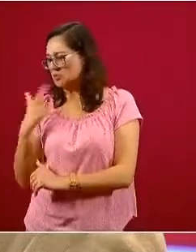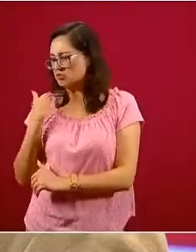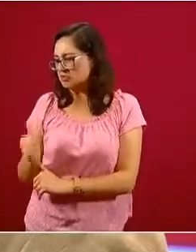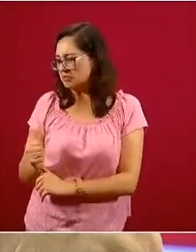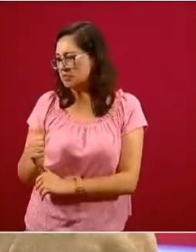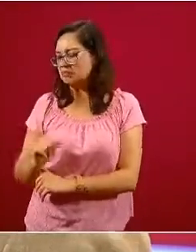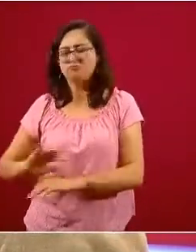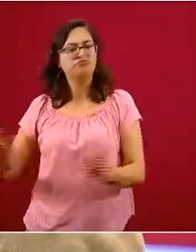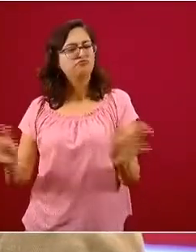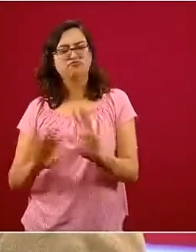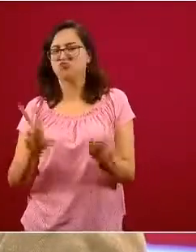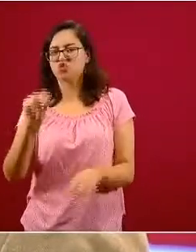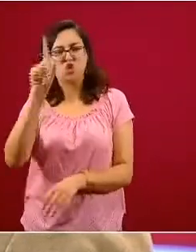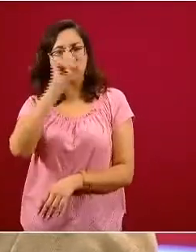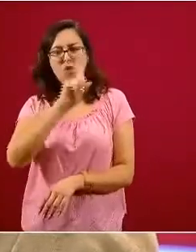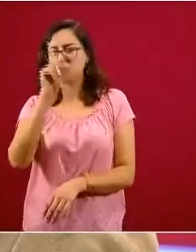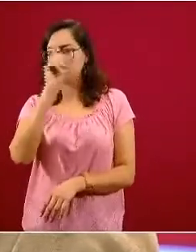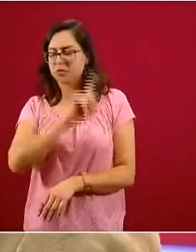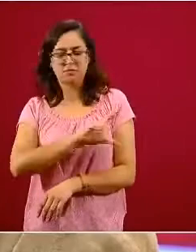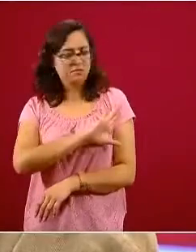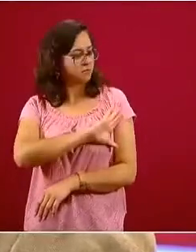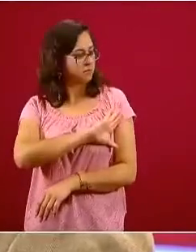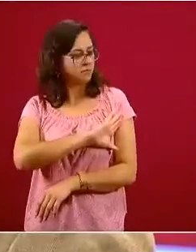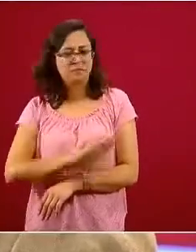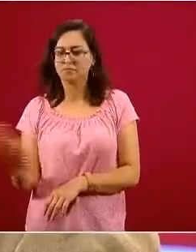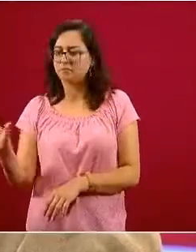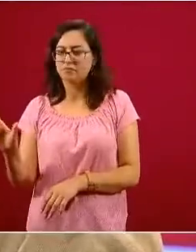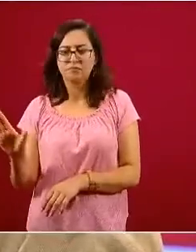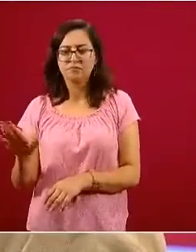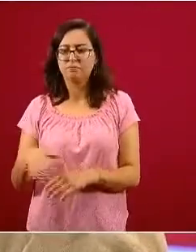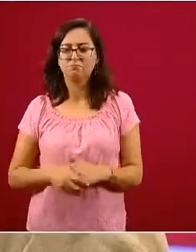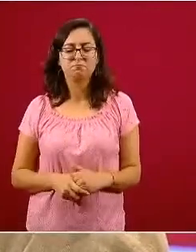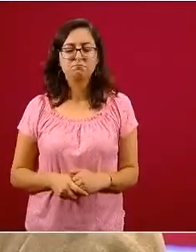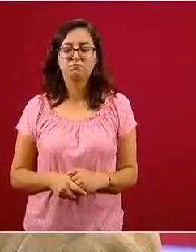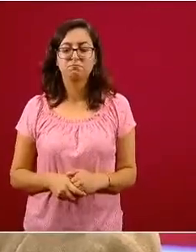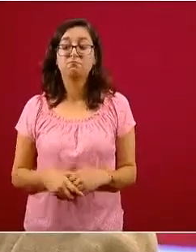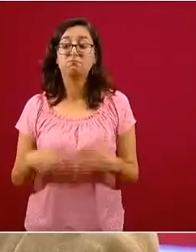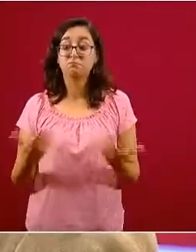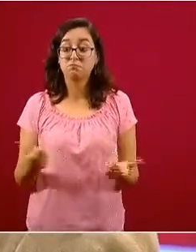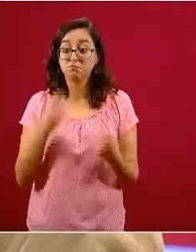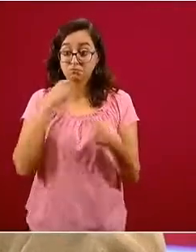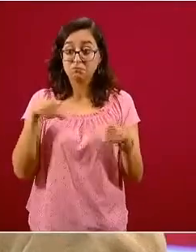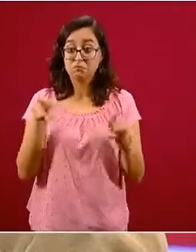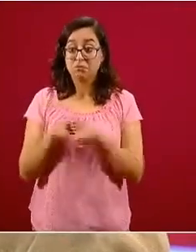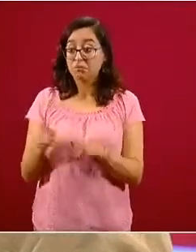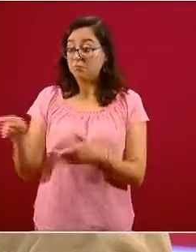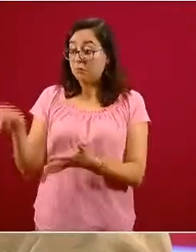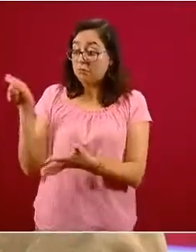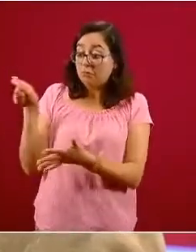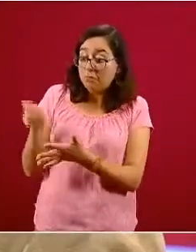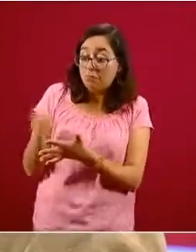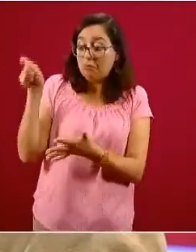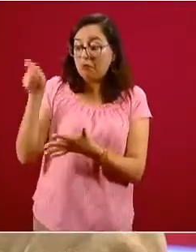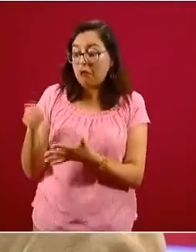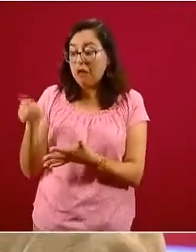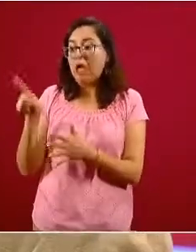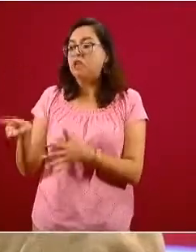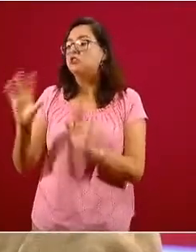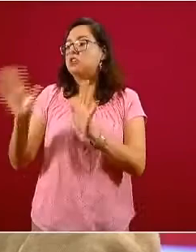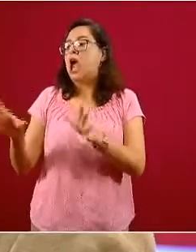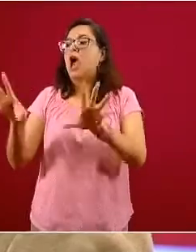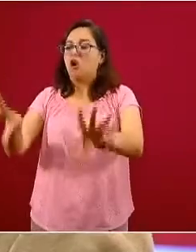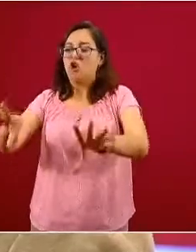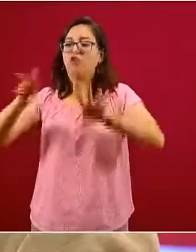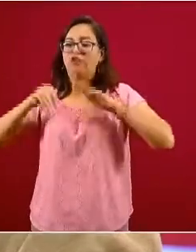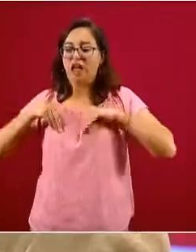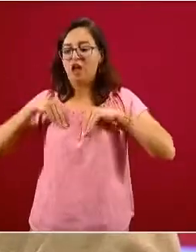Y finalmente, esta idea de usar a la prueba rápida como un mecanismo de garantía de que la persona ya fue contagiada